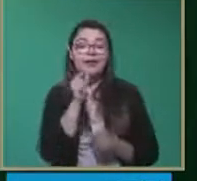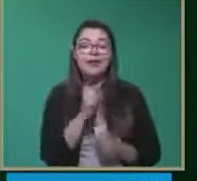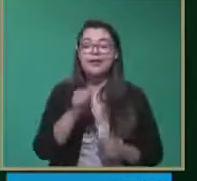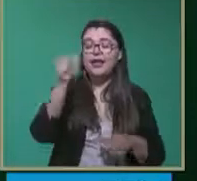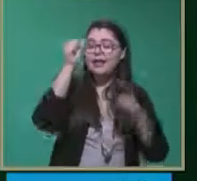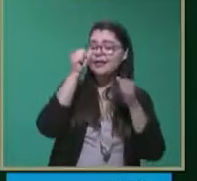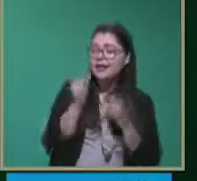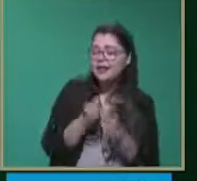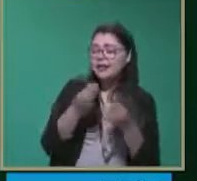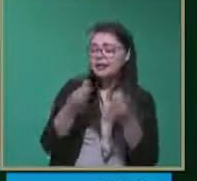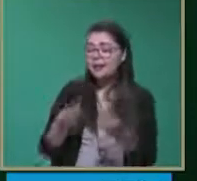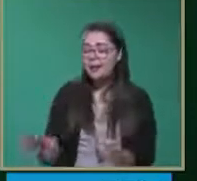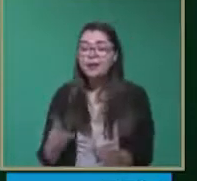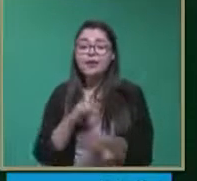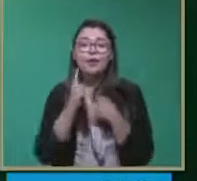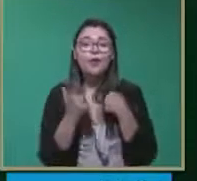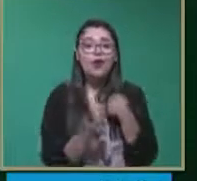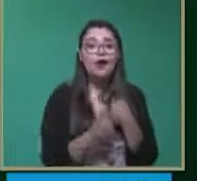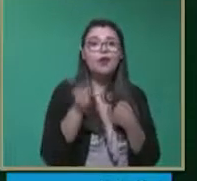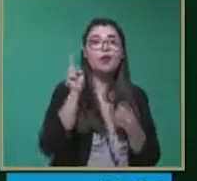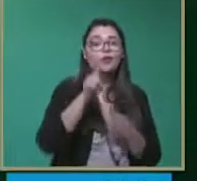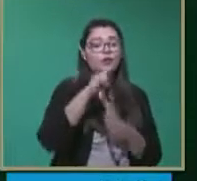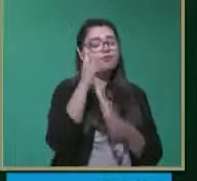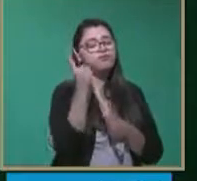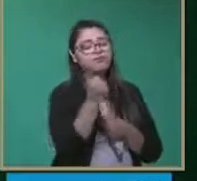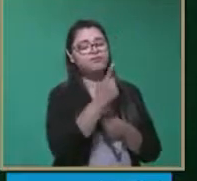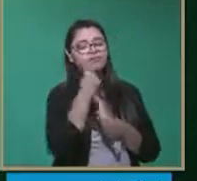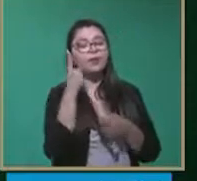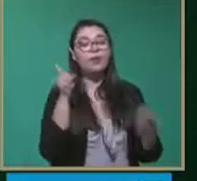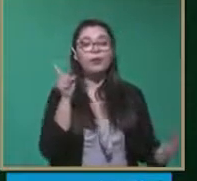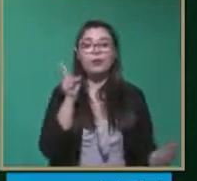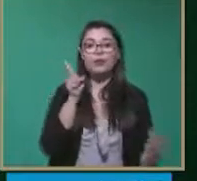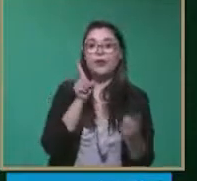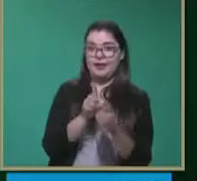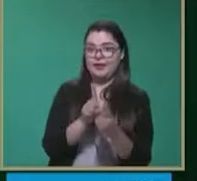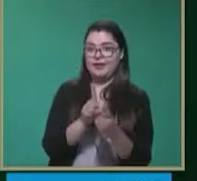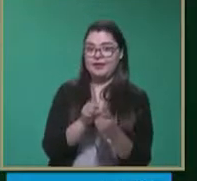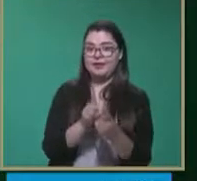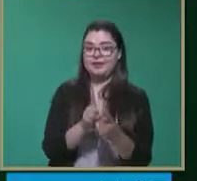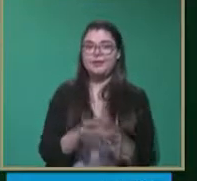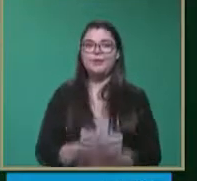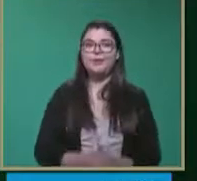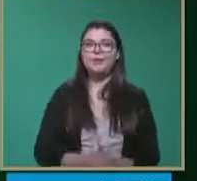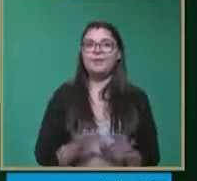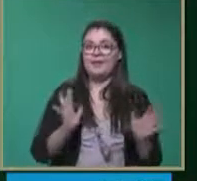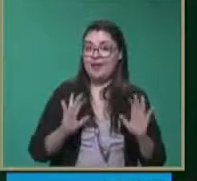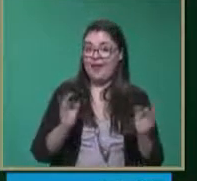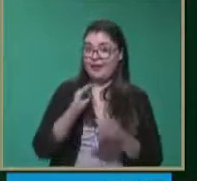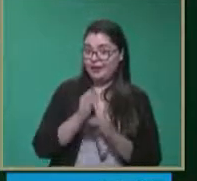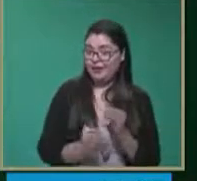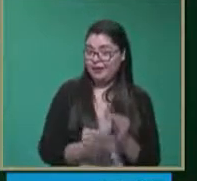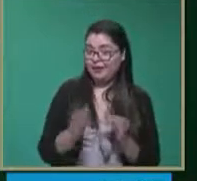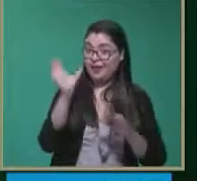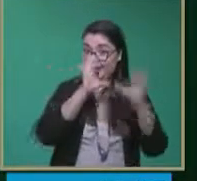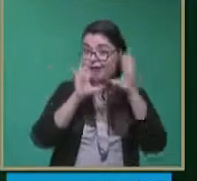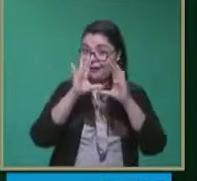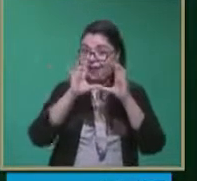aguja y un dedal, date la vuelta y lo encontrarás. Y luego dice, una vez terminada la canción, el niño